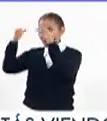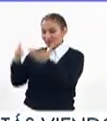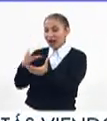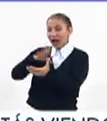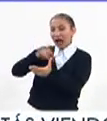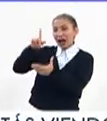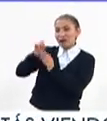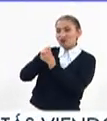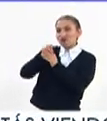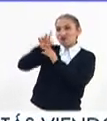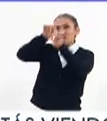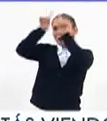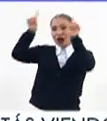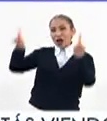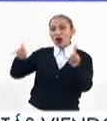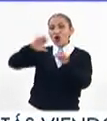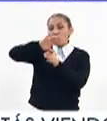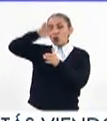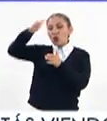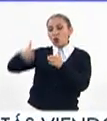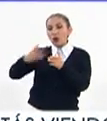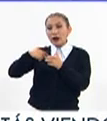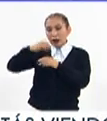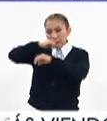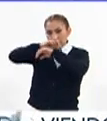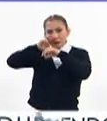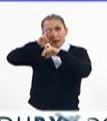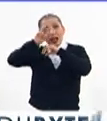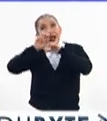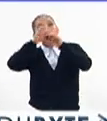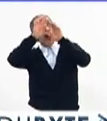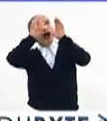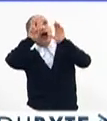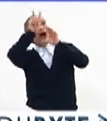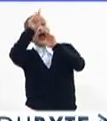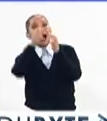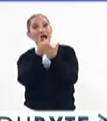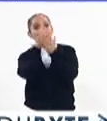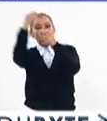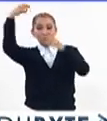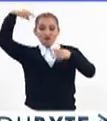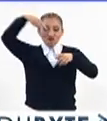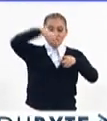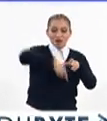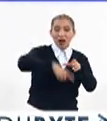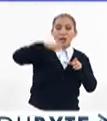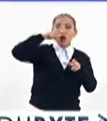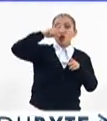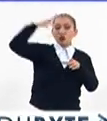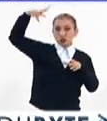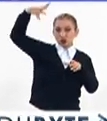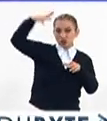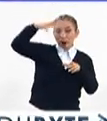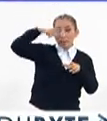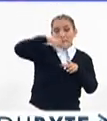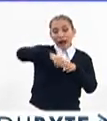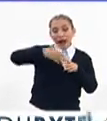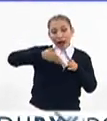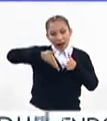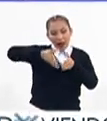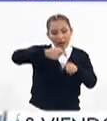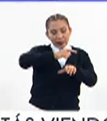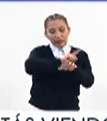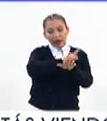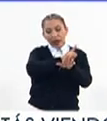habrá una pantalla en forma de cúpula. Una ventana abierta en el techo permitirá la entrada directa de la luz solar para marcar el paso